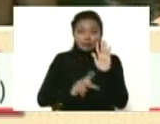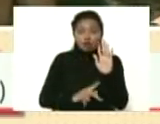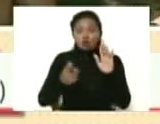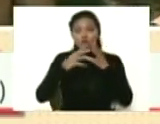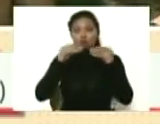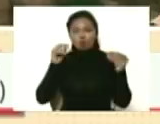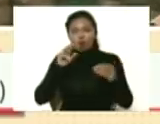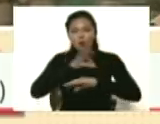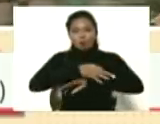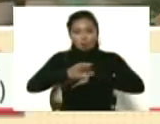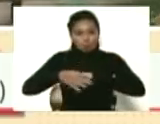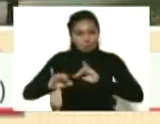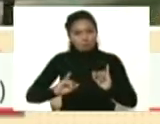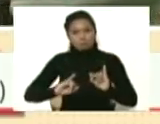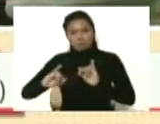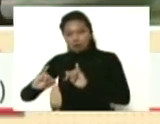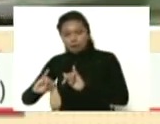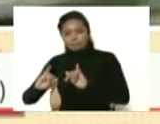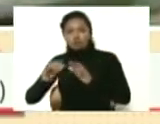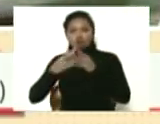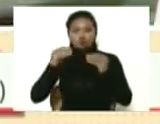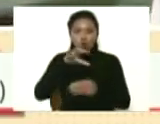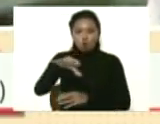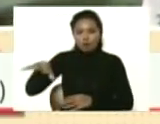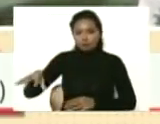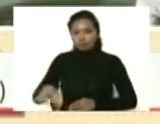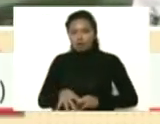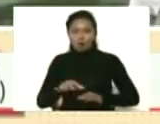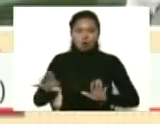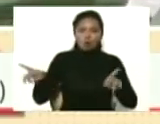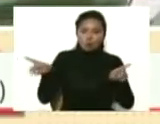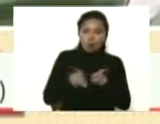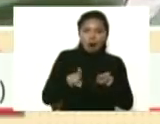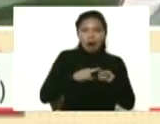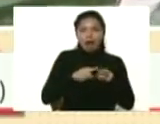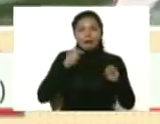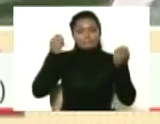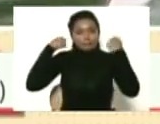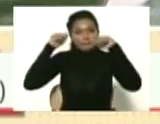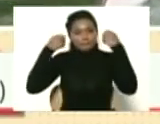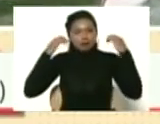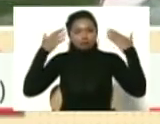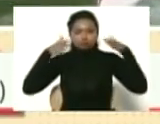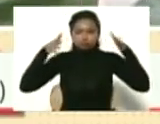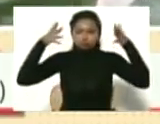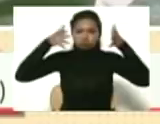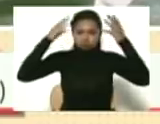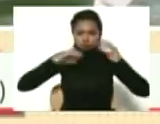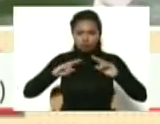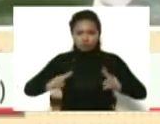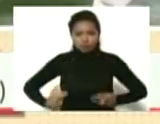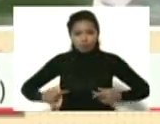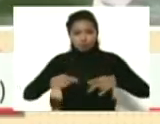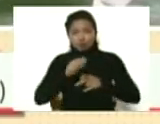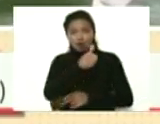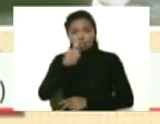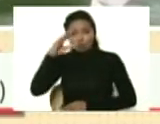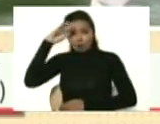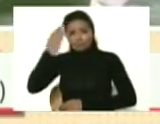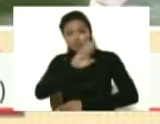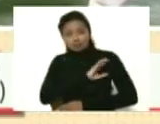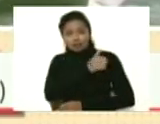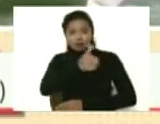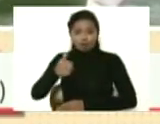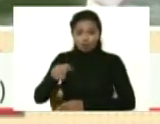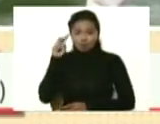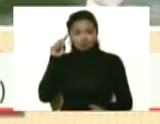todos los municipios, en todos los estados, adiestrados, uniformados, preparados, cada miliciano, cada miliciana,